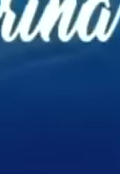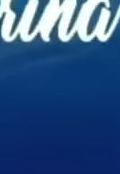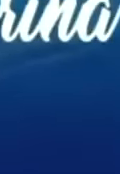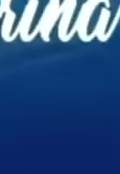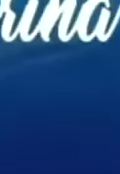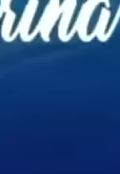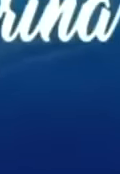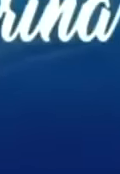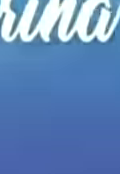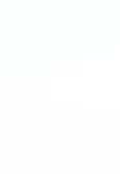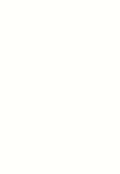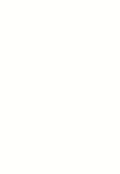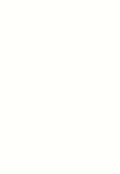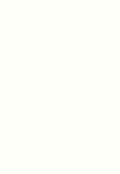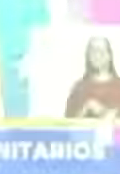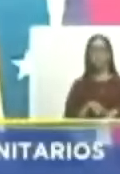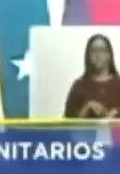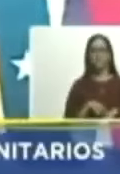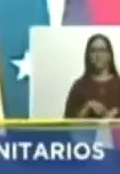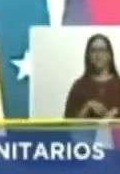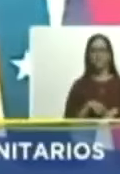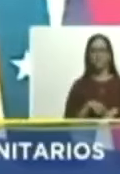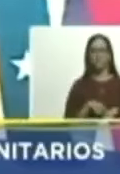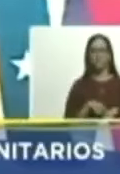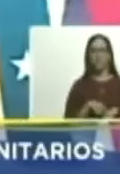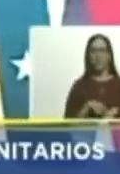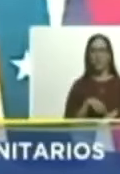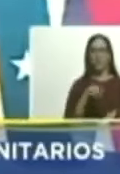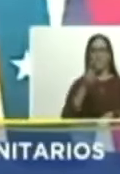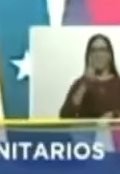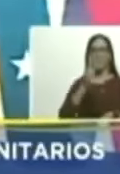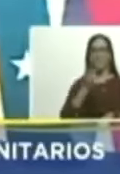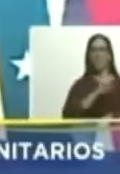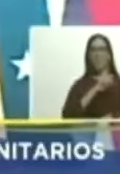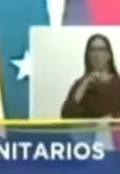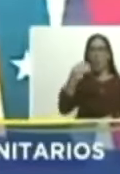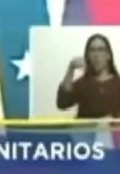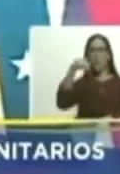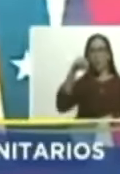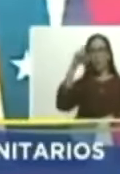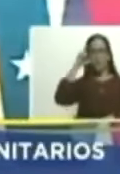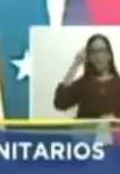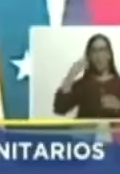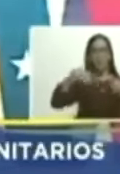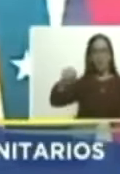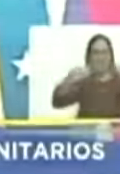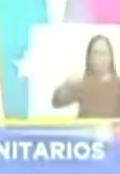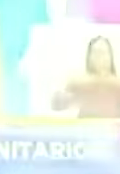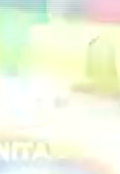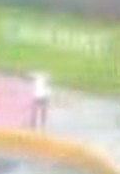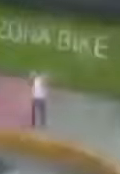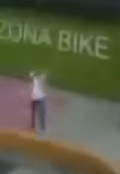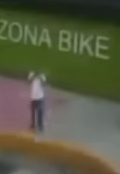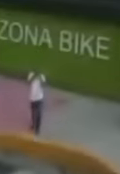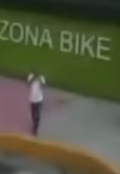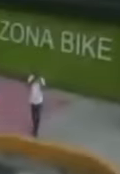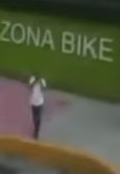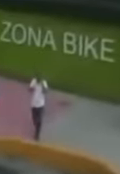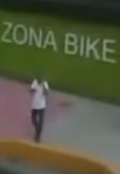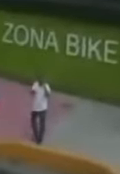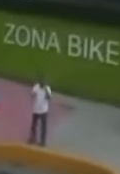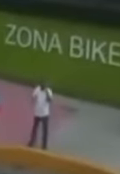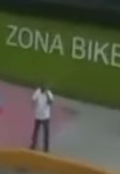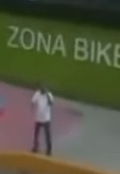Que a más tardar el 23 de noviembre, día de mi cumpleaños, vayamos a inaugurar la